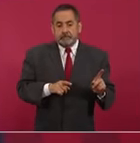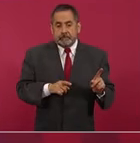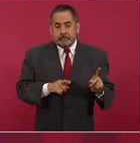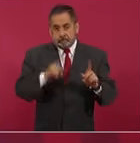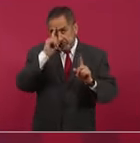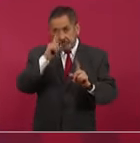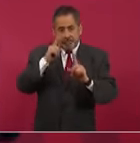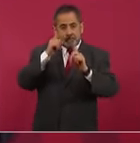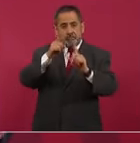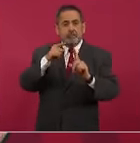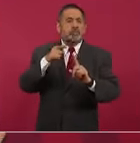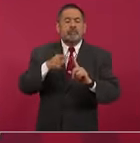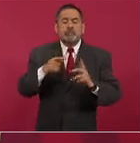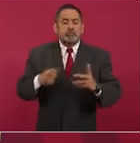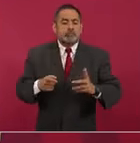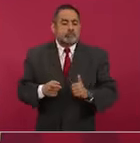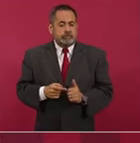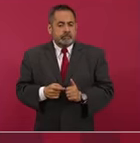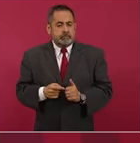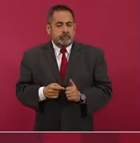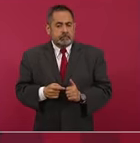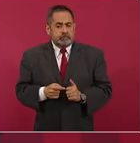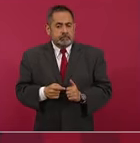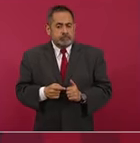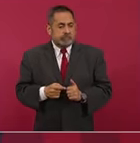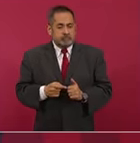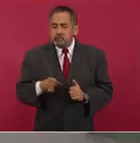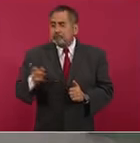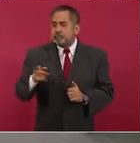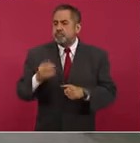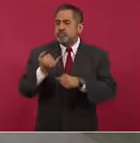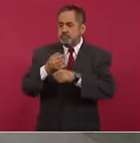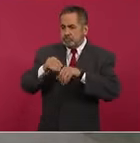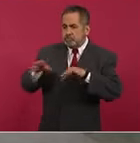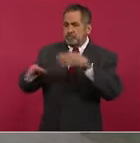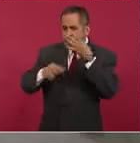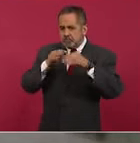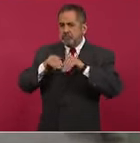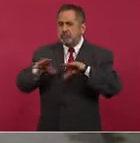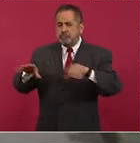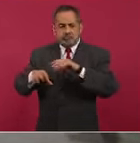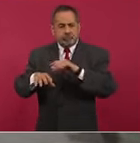objetivo principal el informar al pueblo